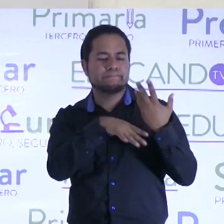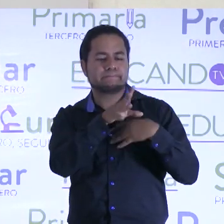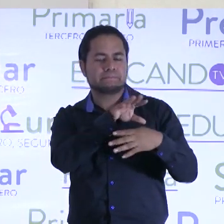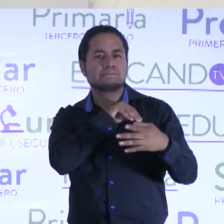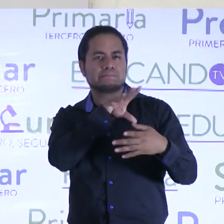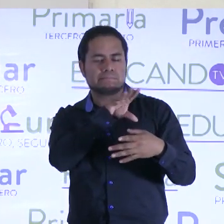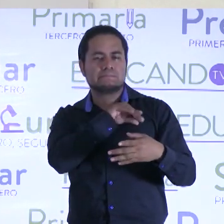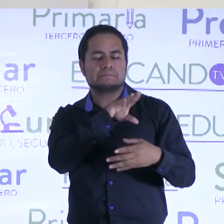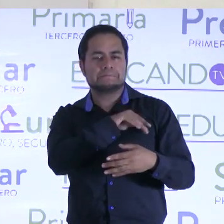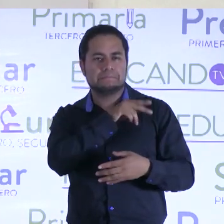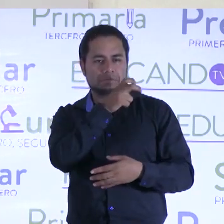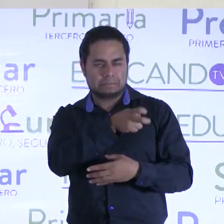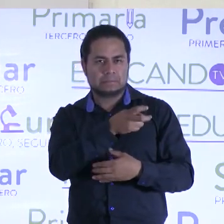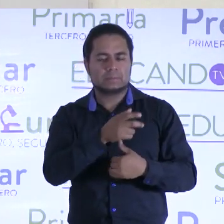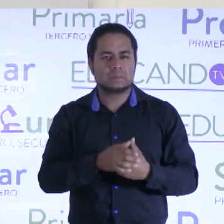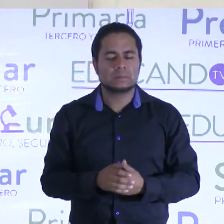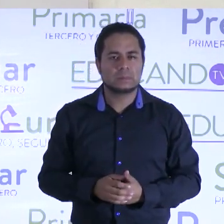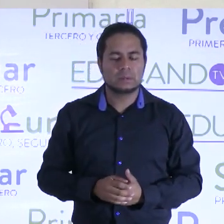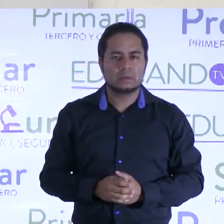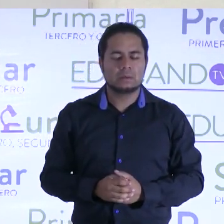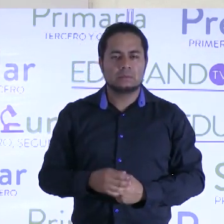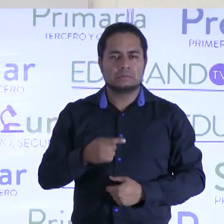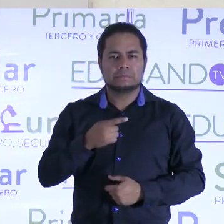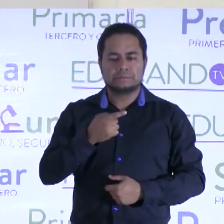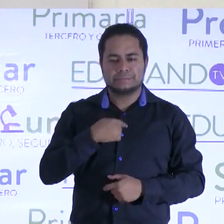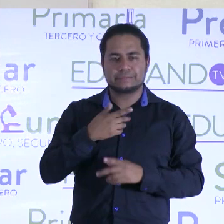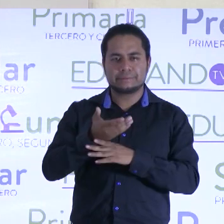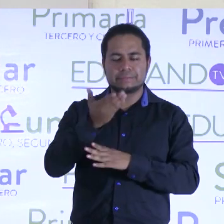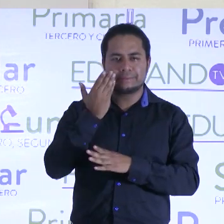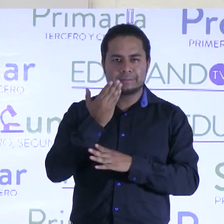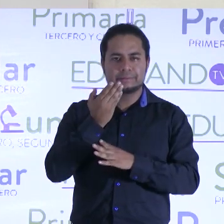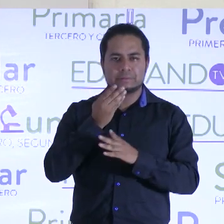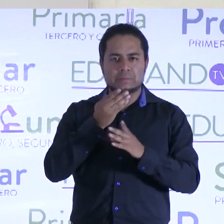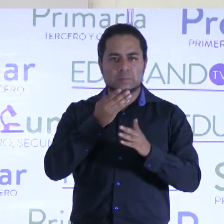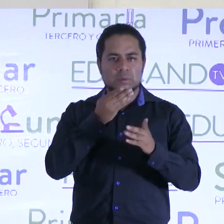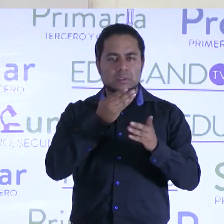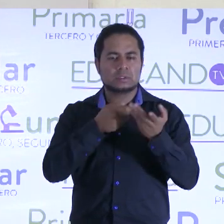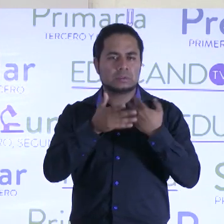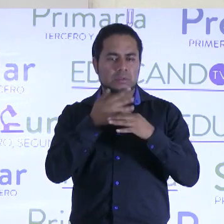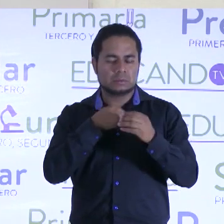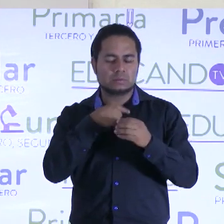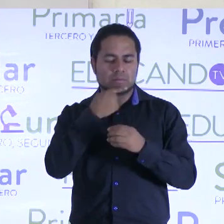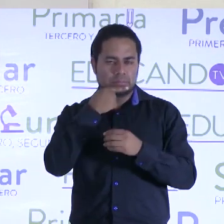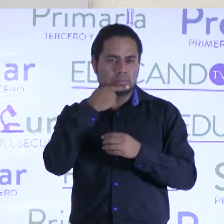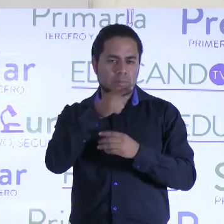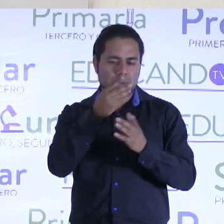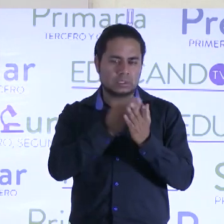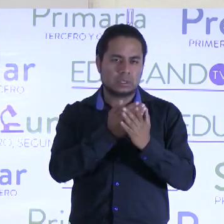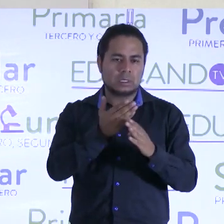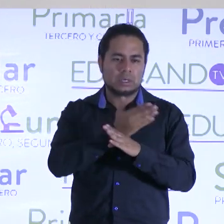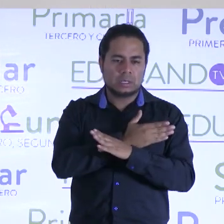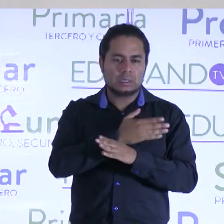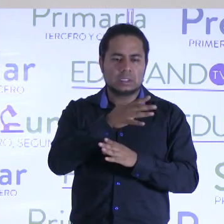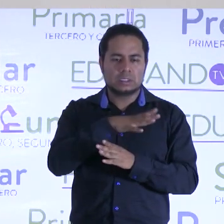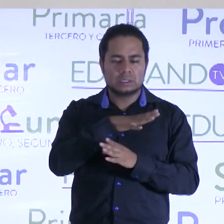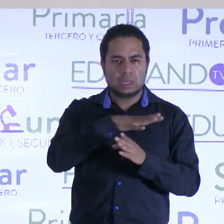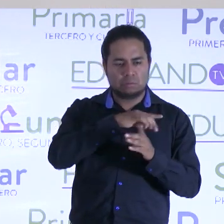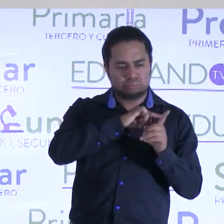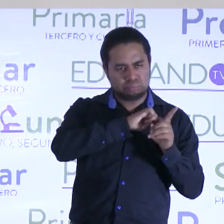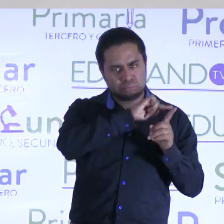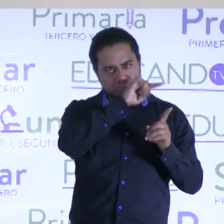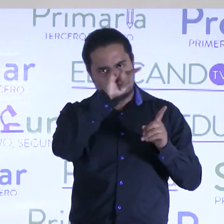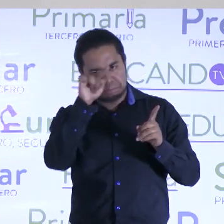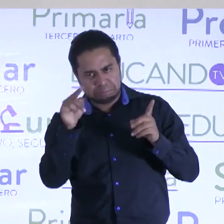mensaje, el cual nosotros ya platicamos de él en la sesión anterior, pasa por